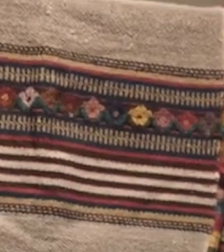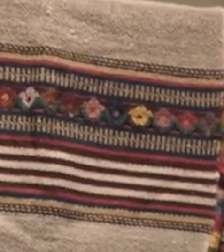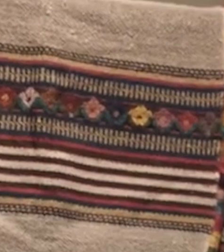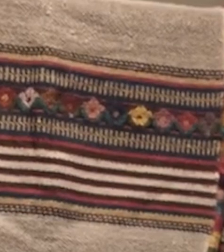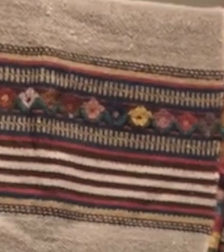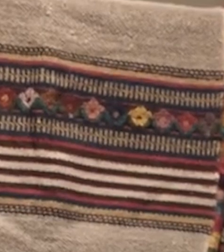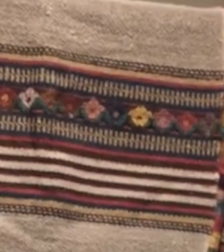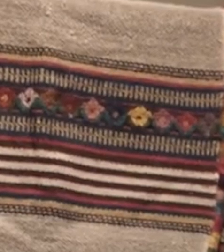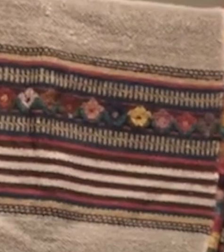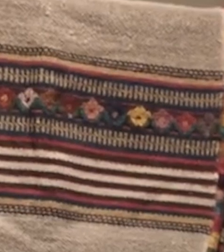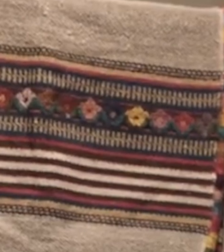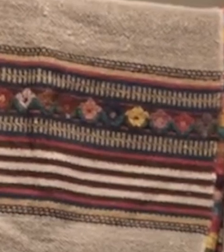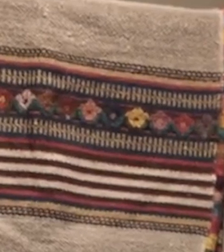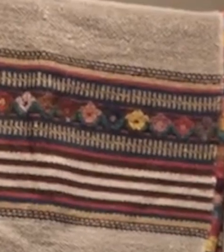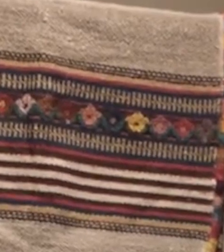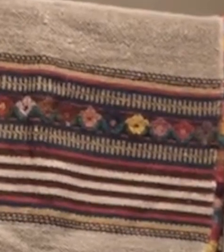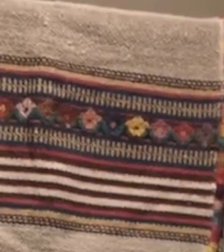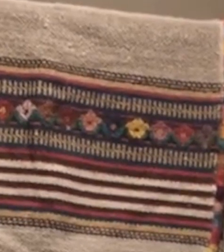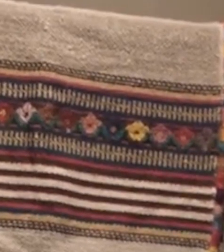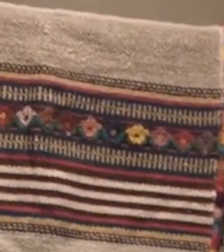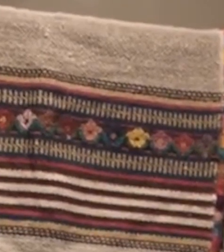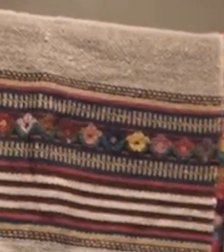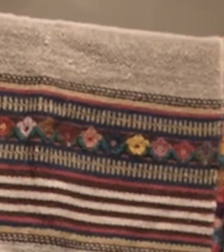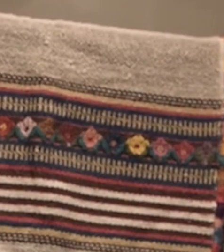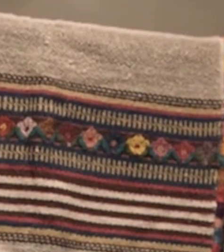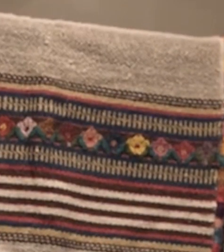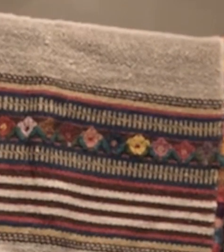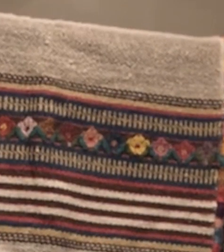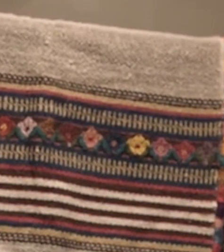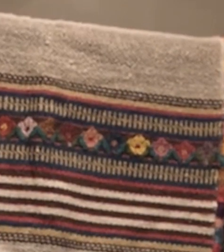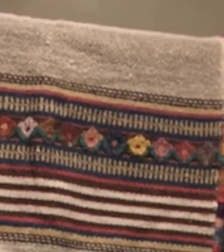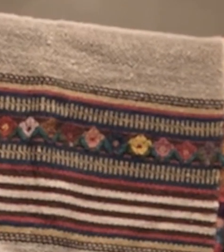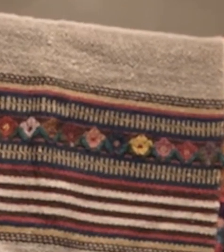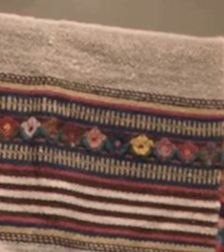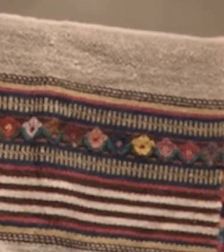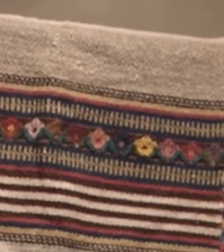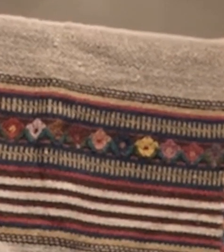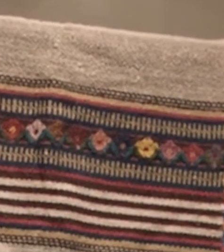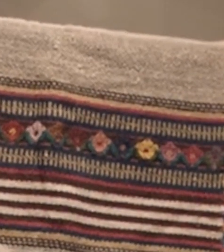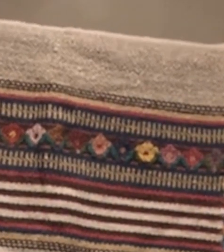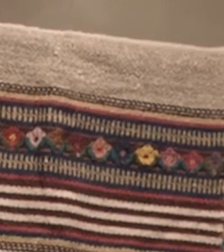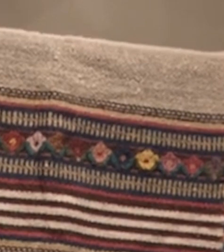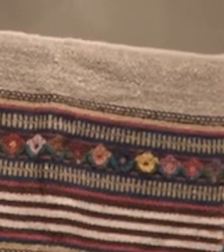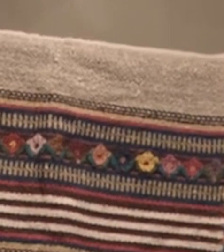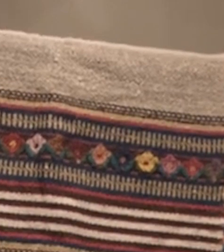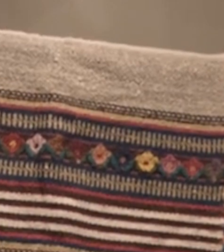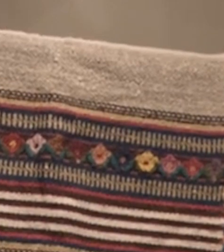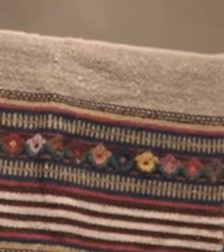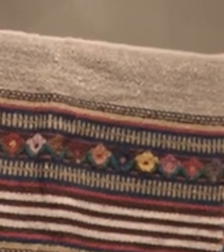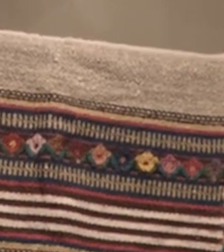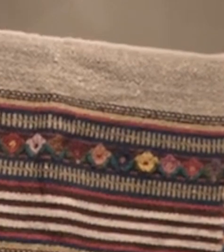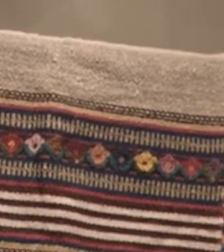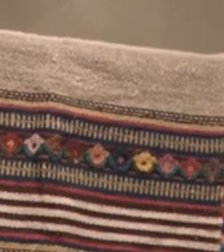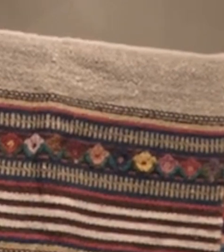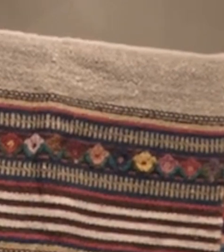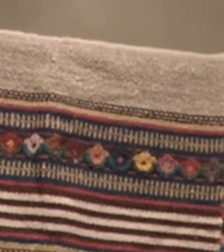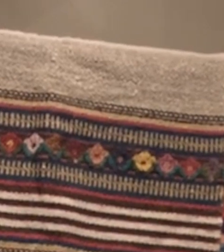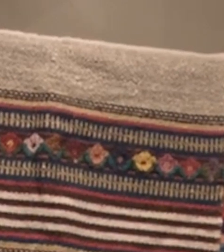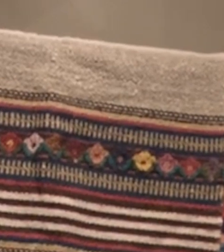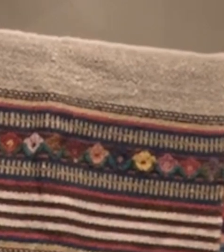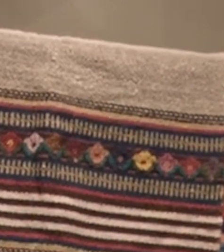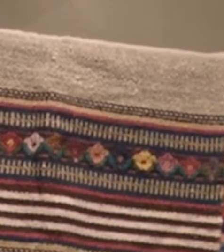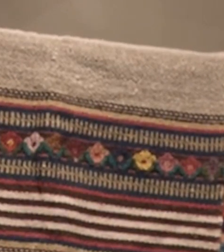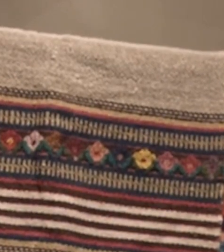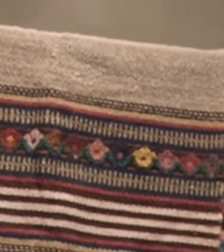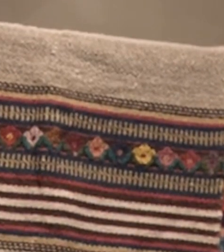los y las Cadetes también reciben como parte de su formación los temas de derecho a la igualdad ante la ley y no discriminación así como atención y protección